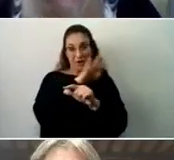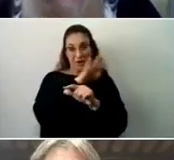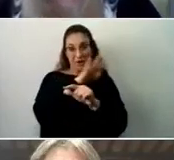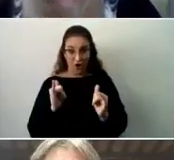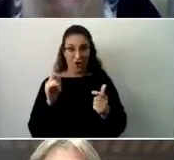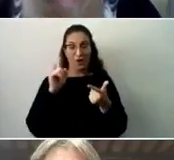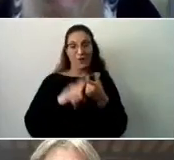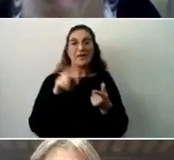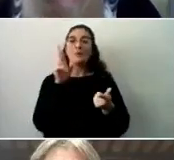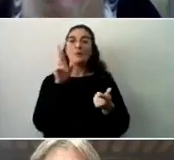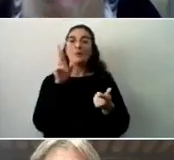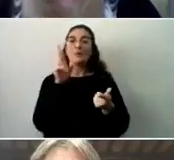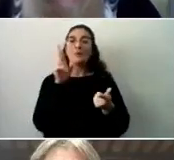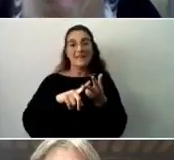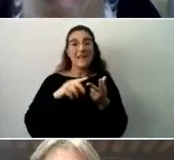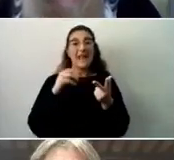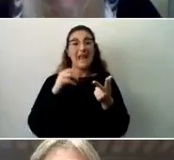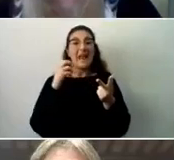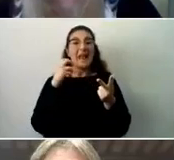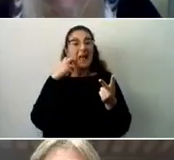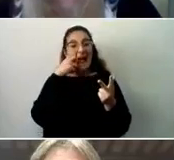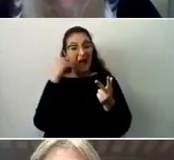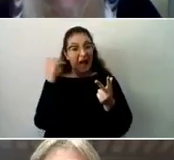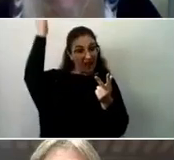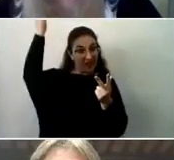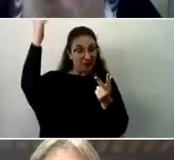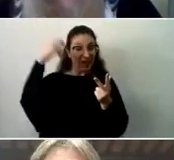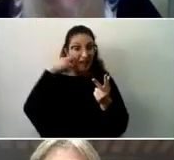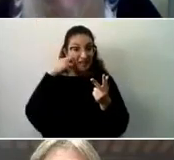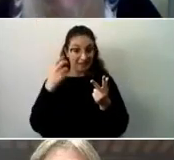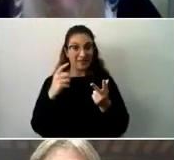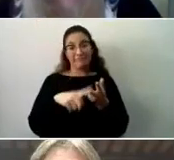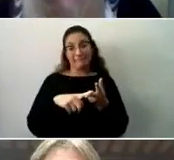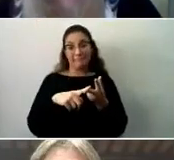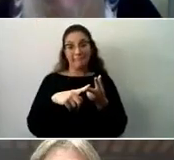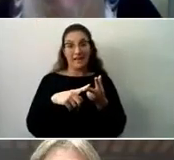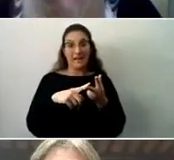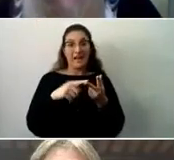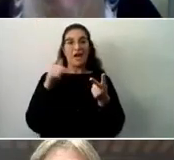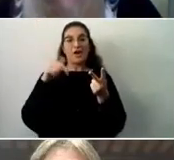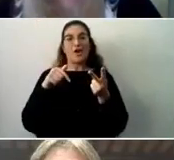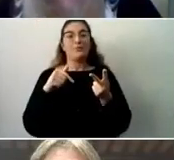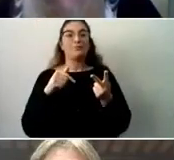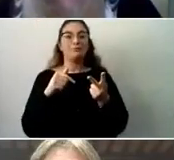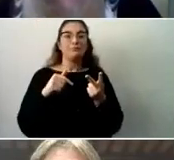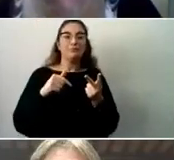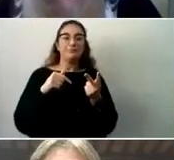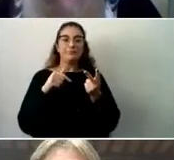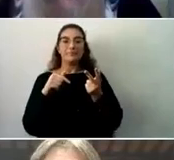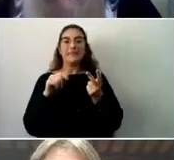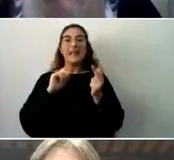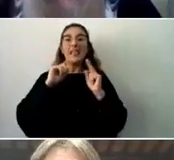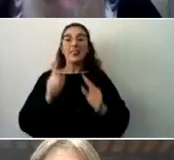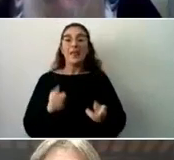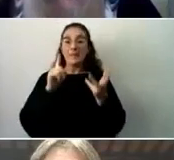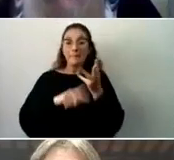mujeres, ancianos, que era la denominación que se le daba antes a lo que hoy llamamos adultos mayores y personas